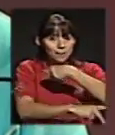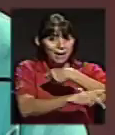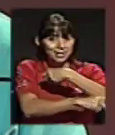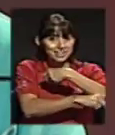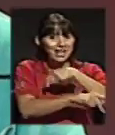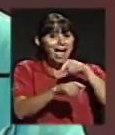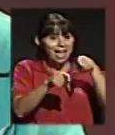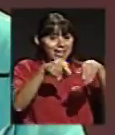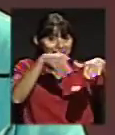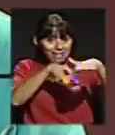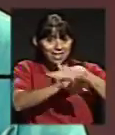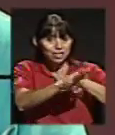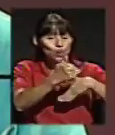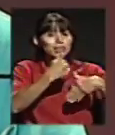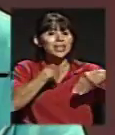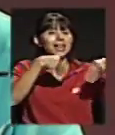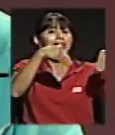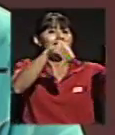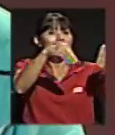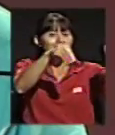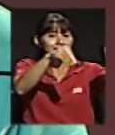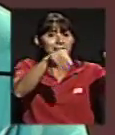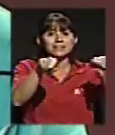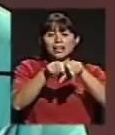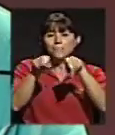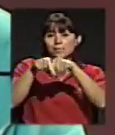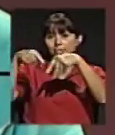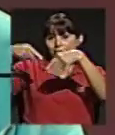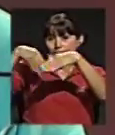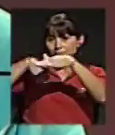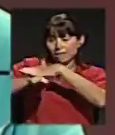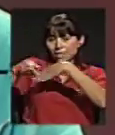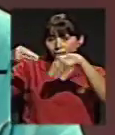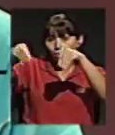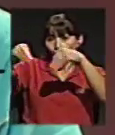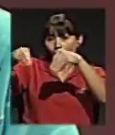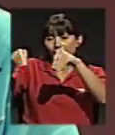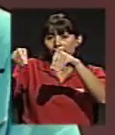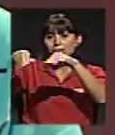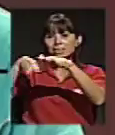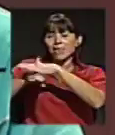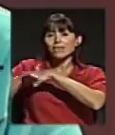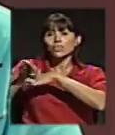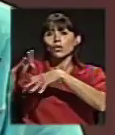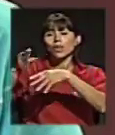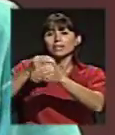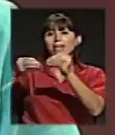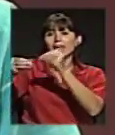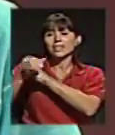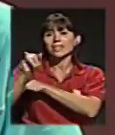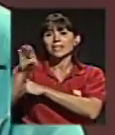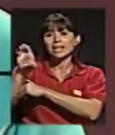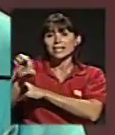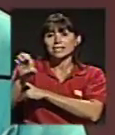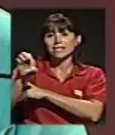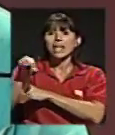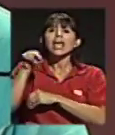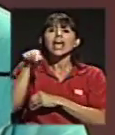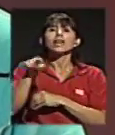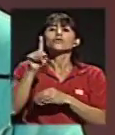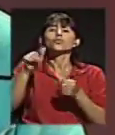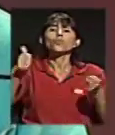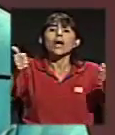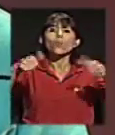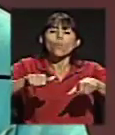del INSE. Y eso es por medio de un acuerdo comercial que se hace entre las partes, porque le estás cediendo un espacio